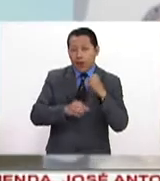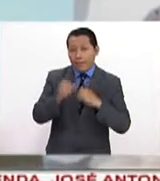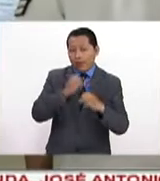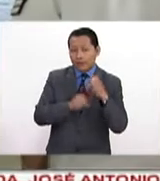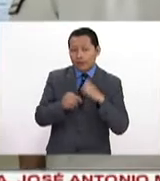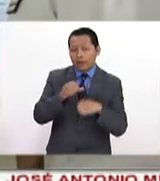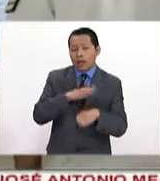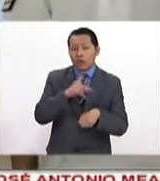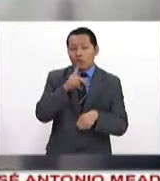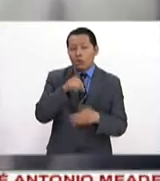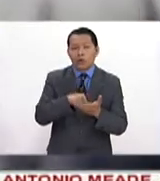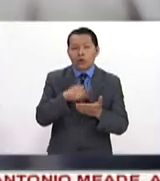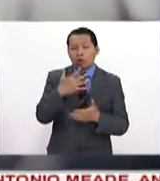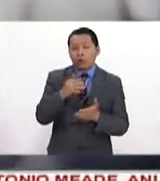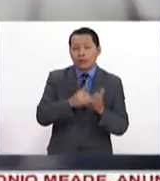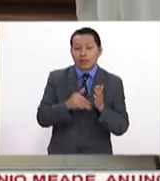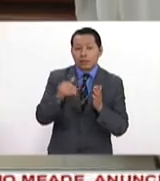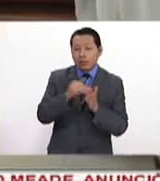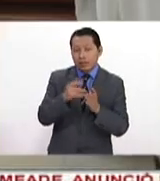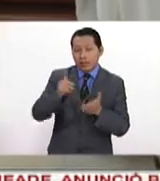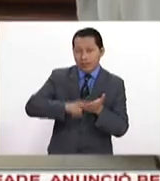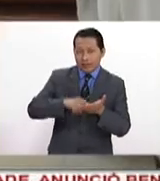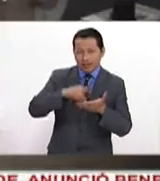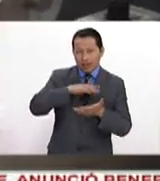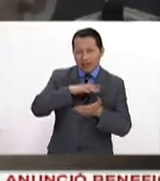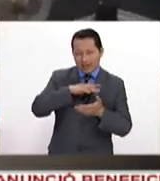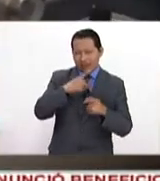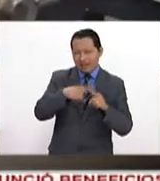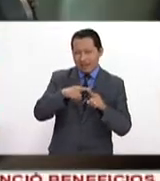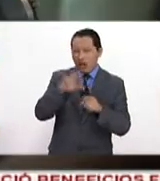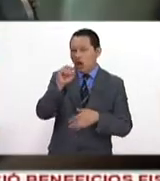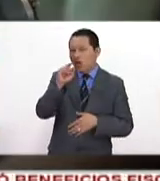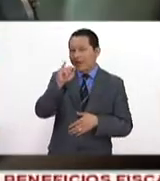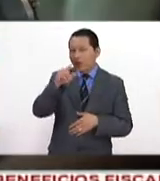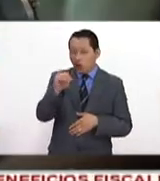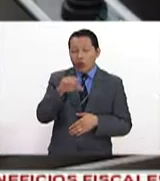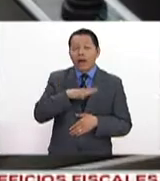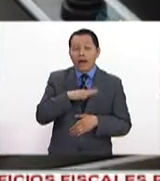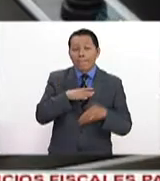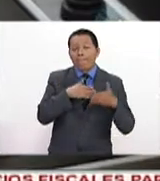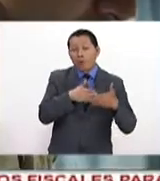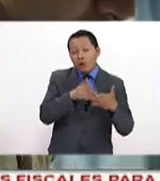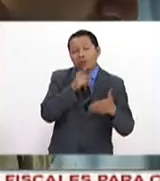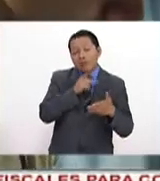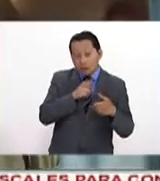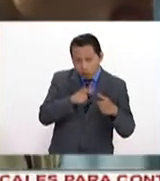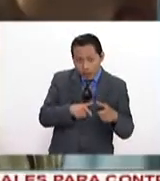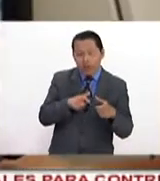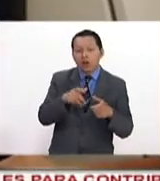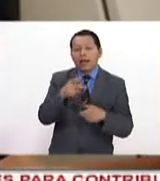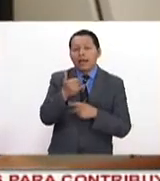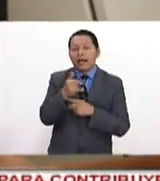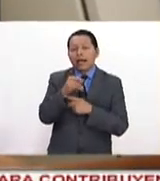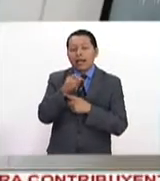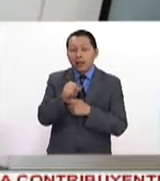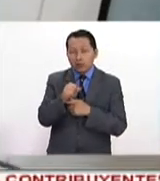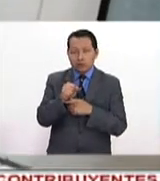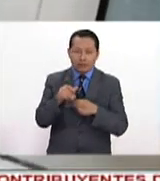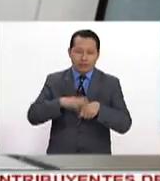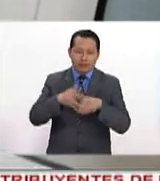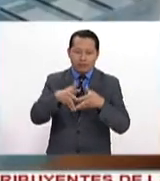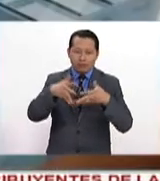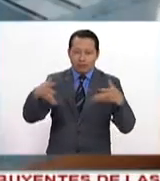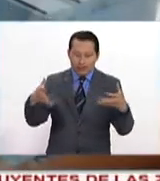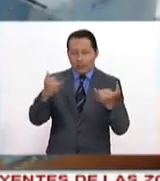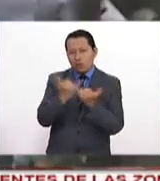con más de 1.5 millones de contenedores. La revisión incluye a buques petroleros, graneleros, transatlánticos y